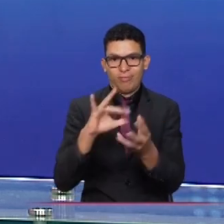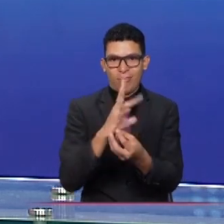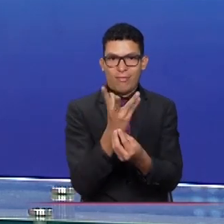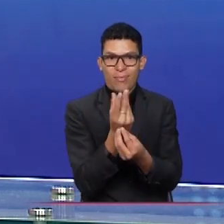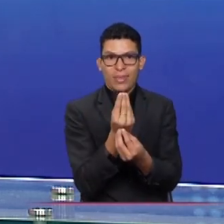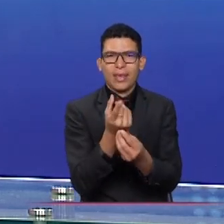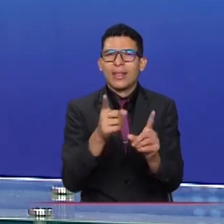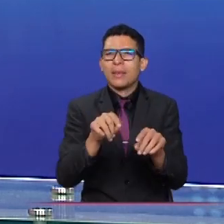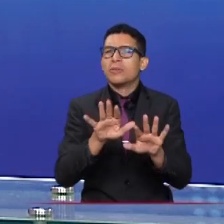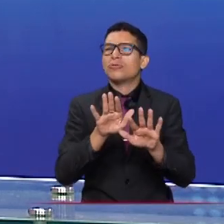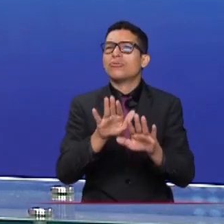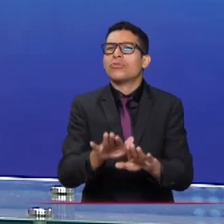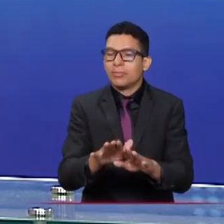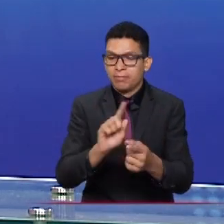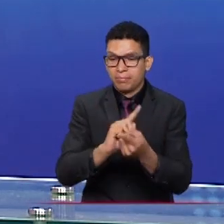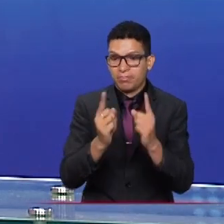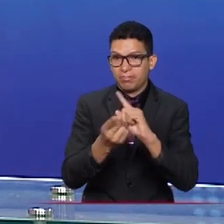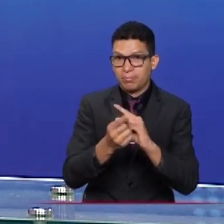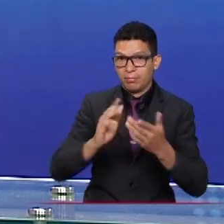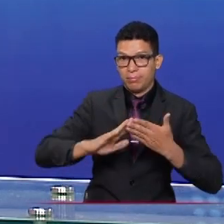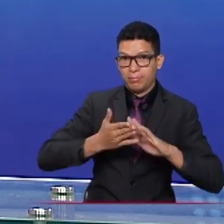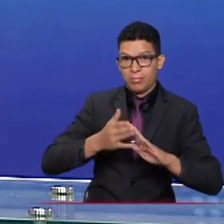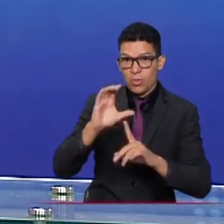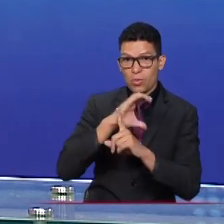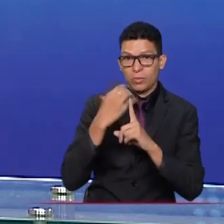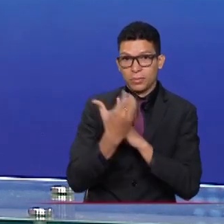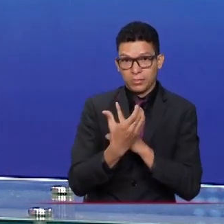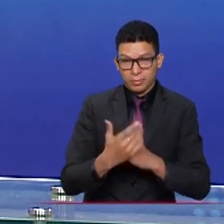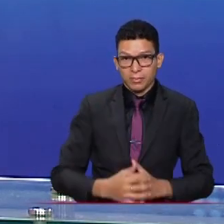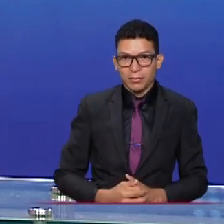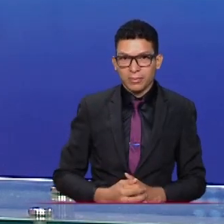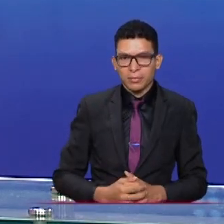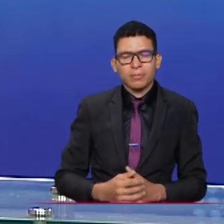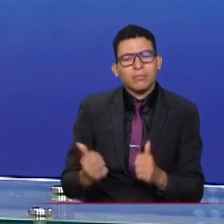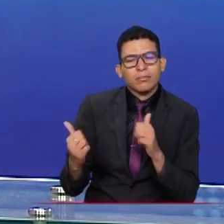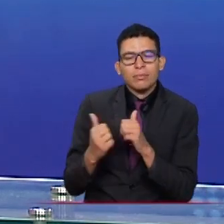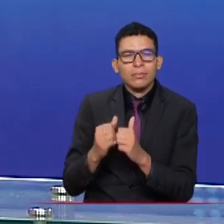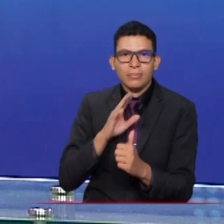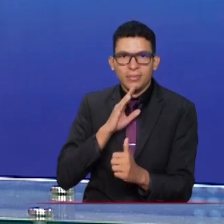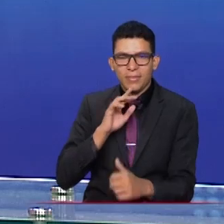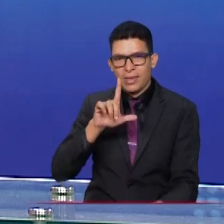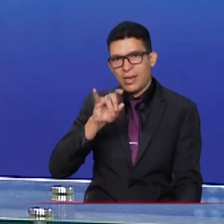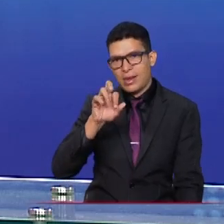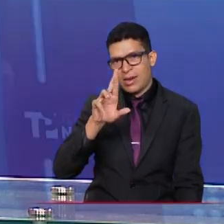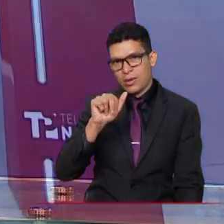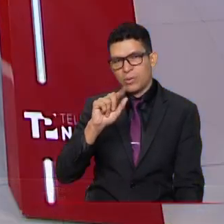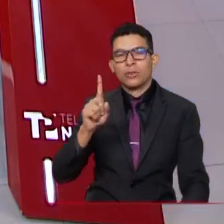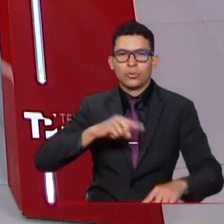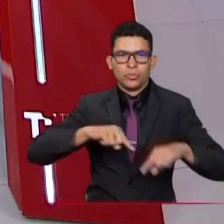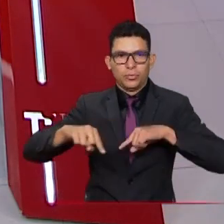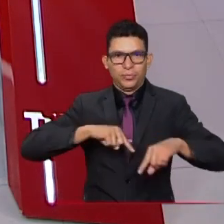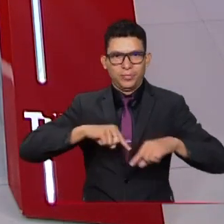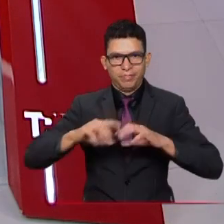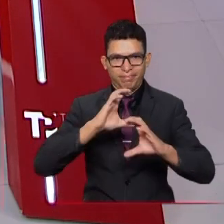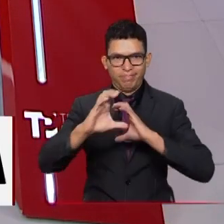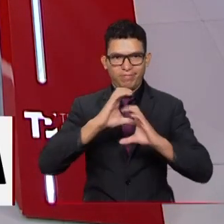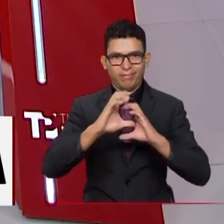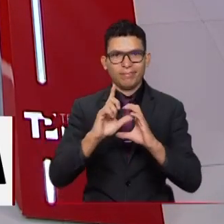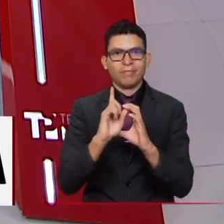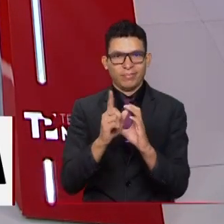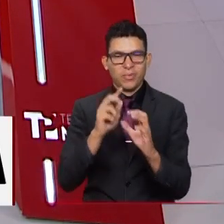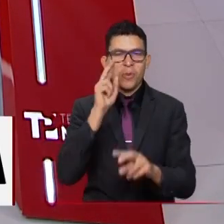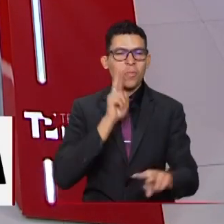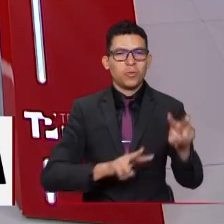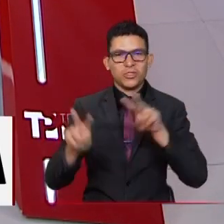también por ser un punto de encuentro para la comunidad cultural. Y nos acompaña Laura Sáenz, ella es coordinadora de comunicaciones